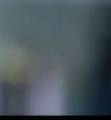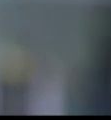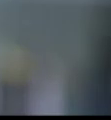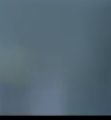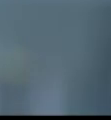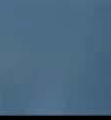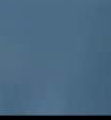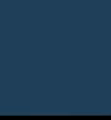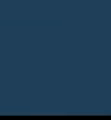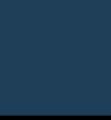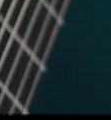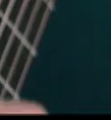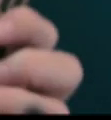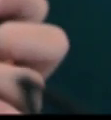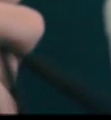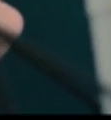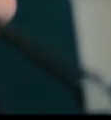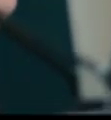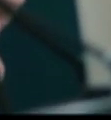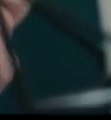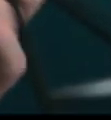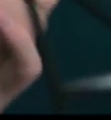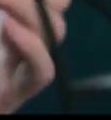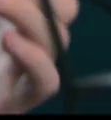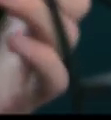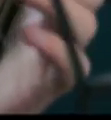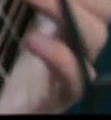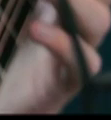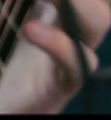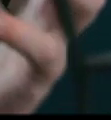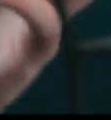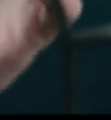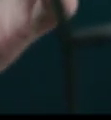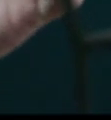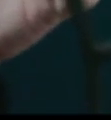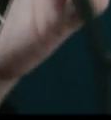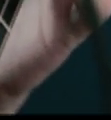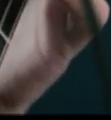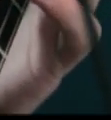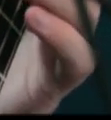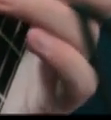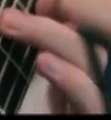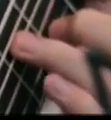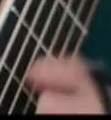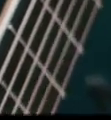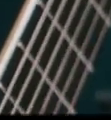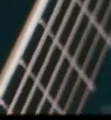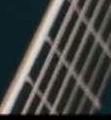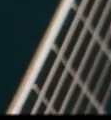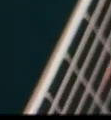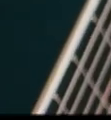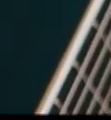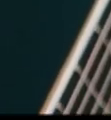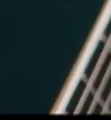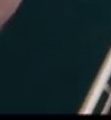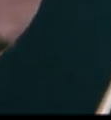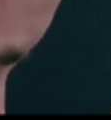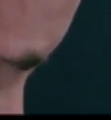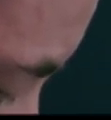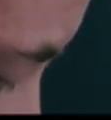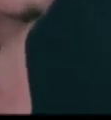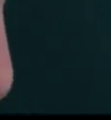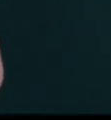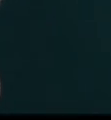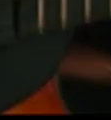reportaje. Y hoy, en el Día del Músico, tenemos un invitado muy especial, el reconocido